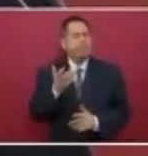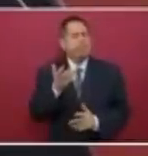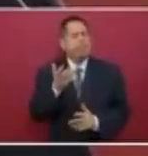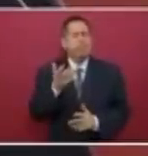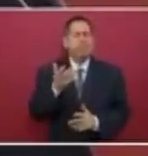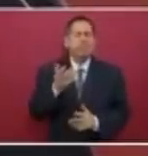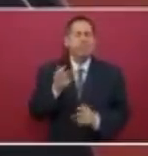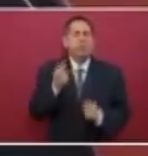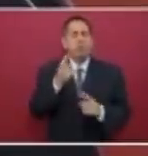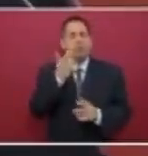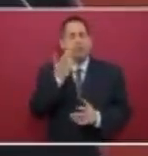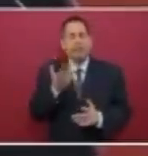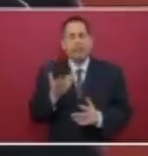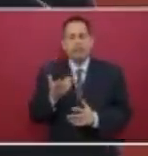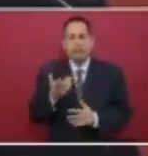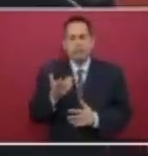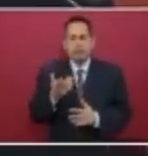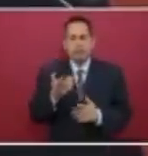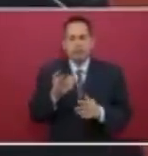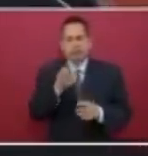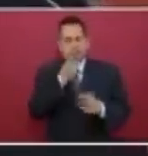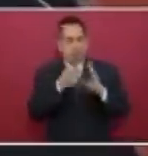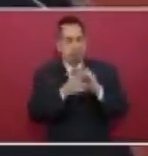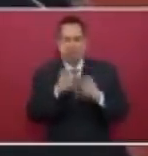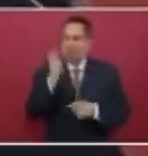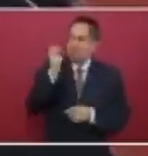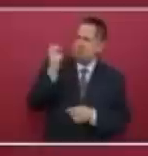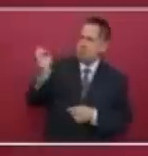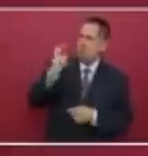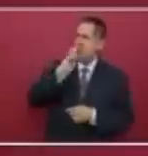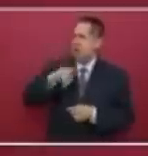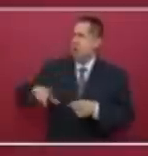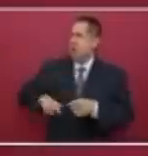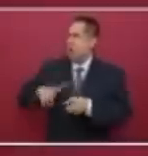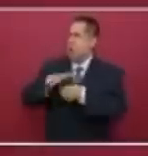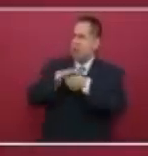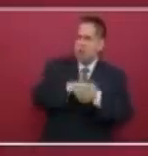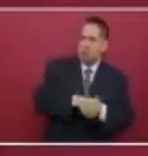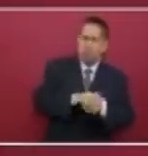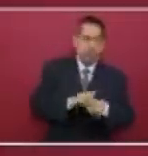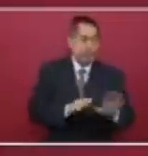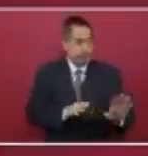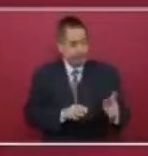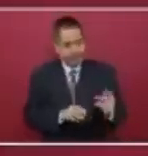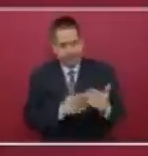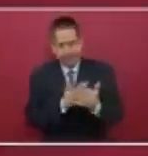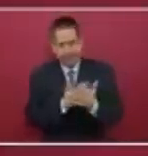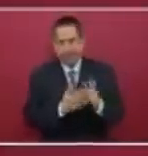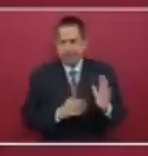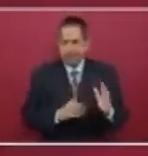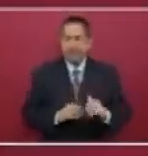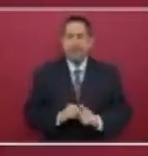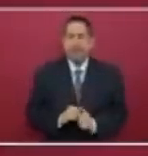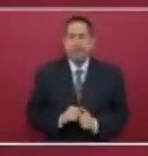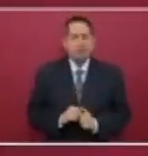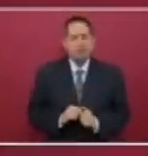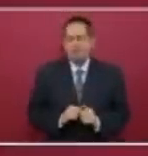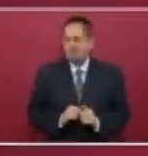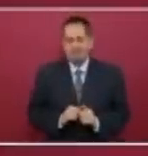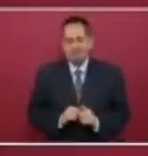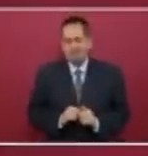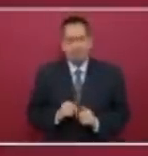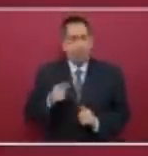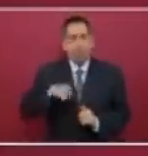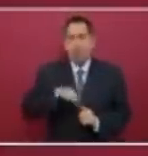éste nos pudieran señalar de represores se va a quedar con las ganas o sea no vamos